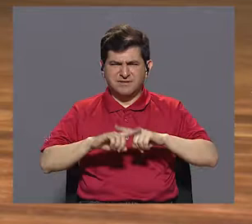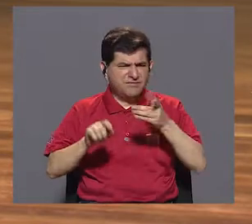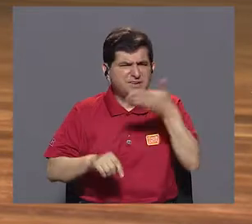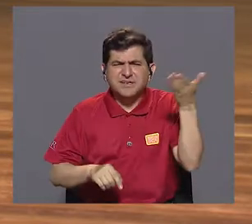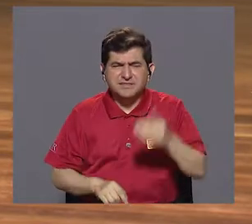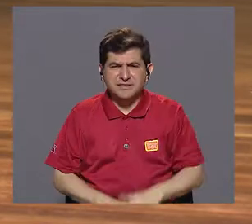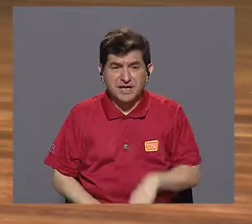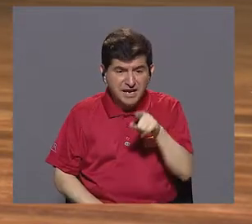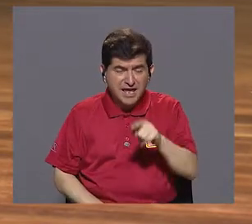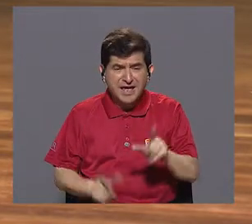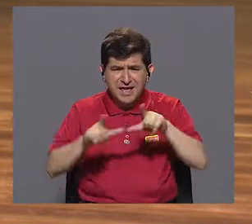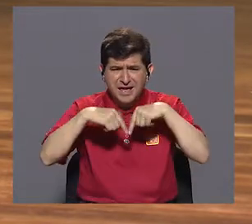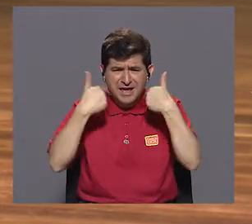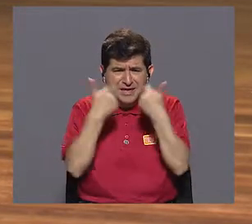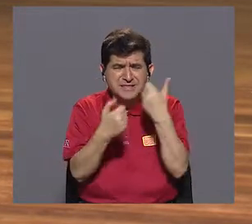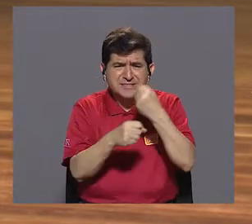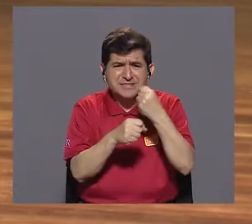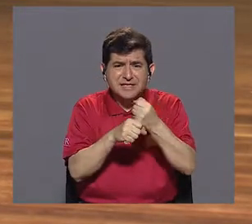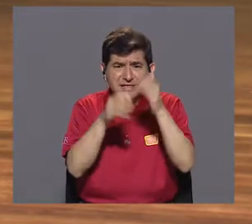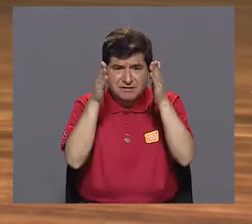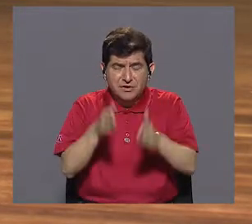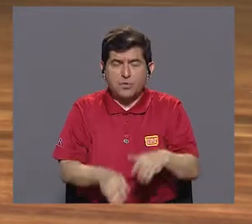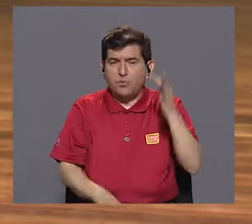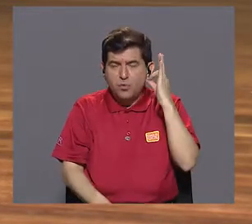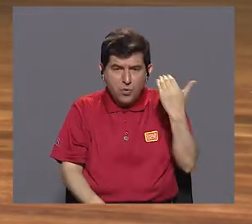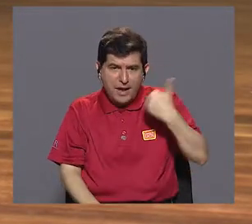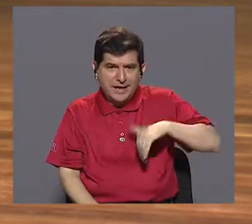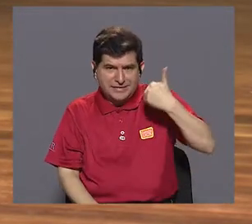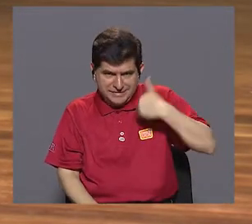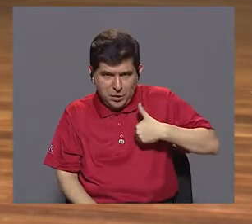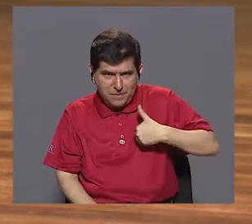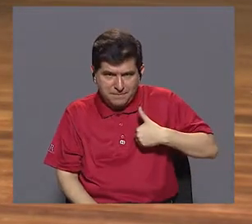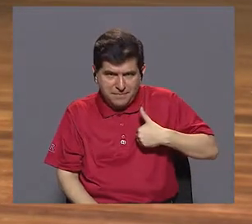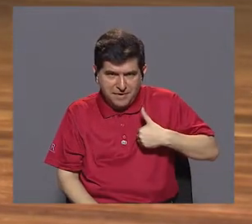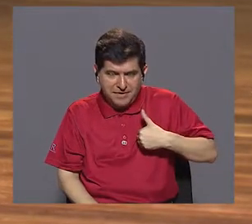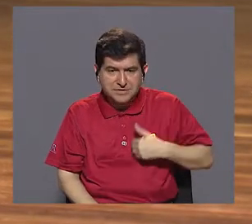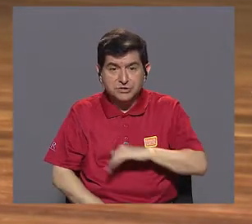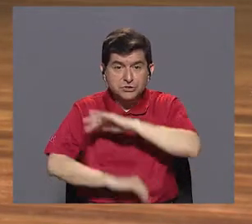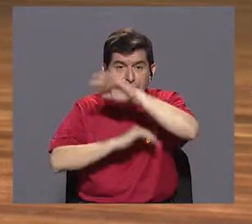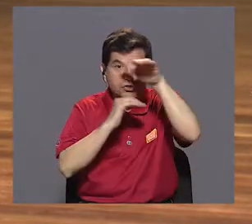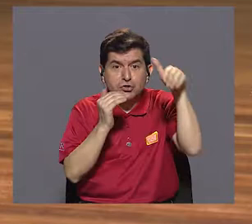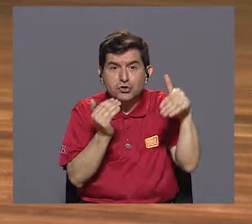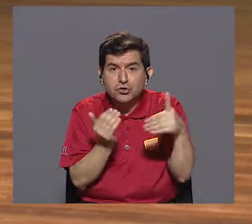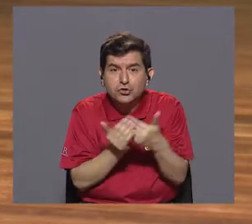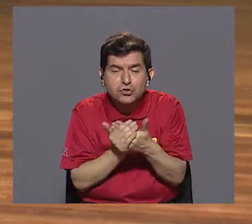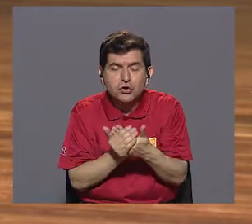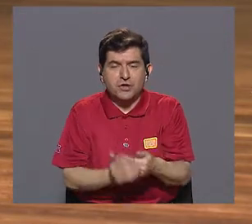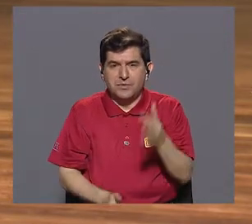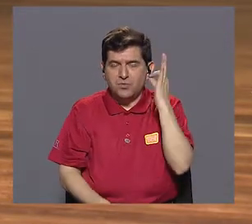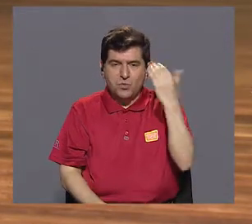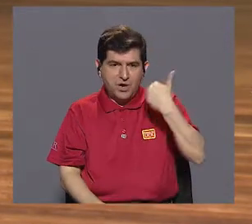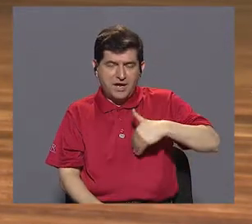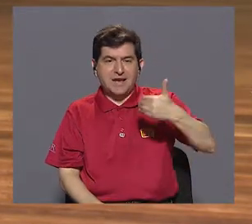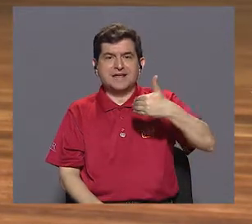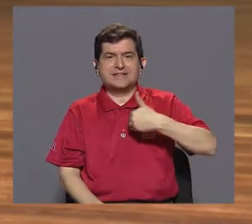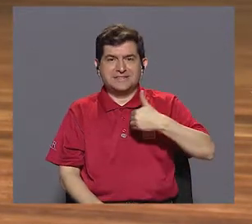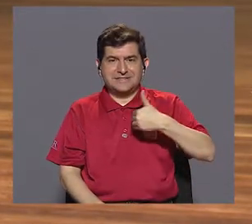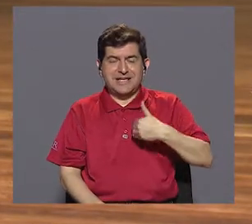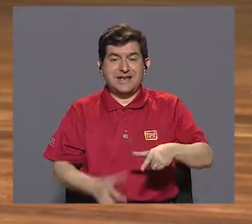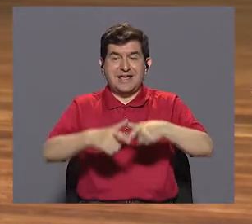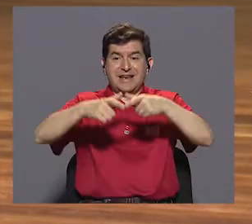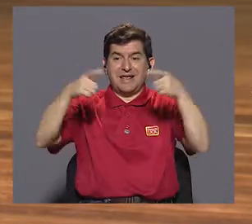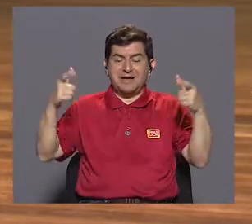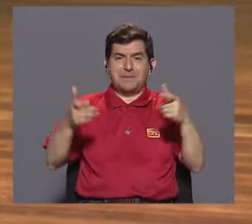Distinguí que entre esa masa de trabajadoras y de trabajadores, todas y todos tienen en